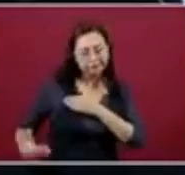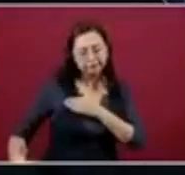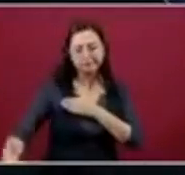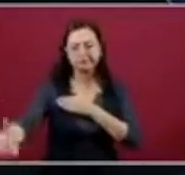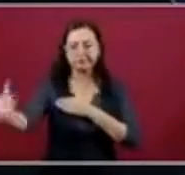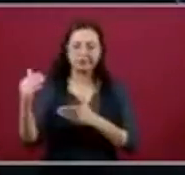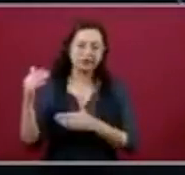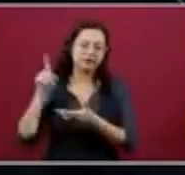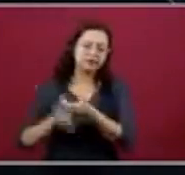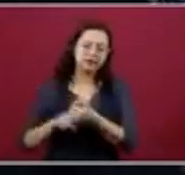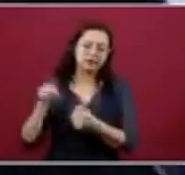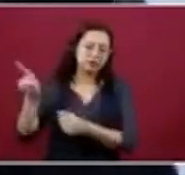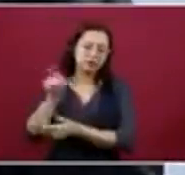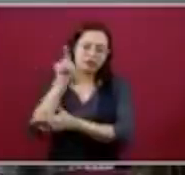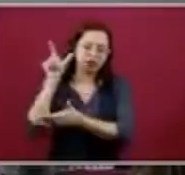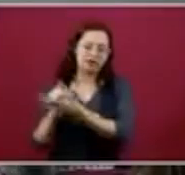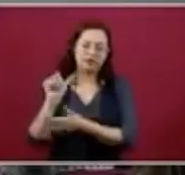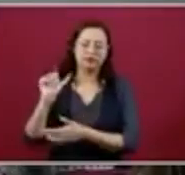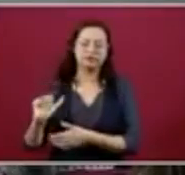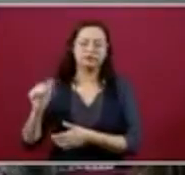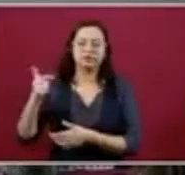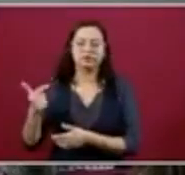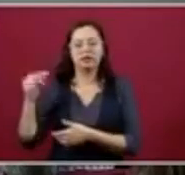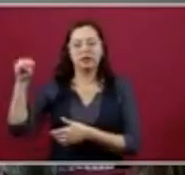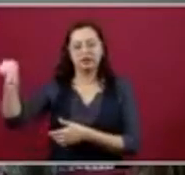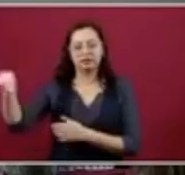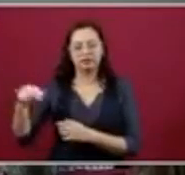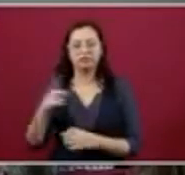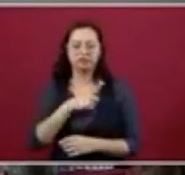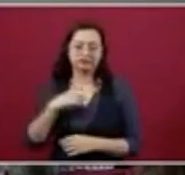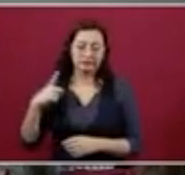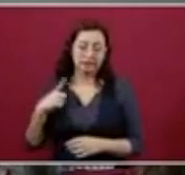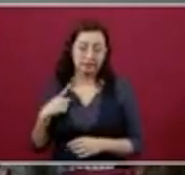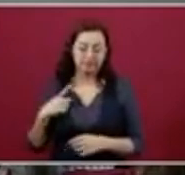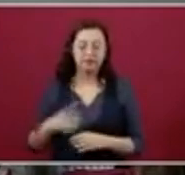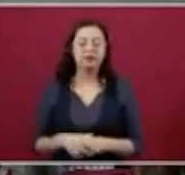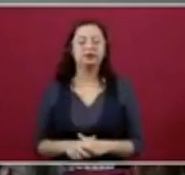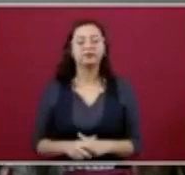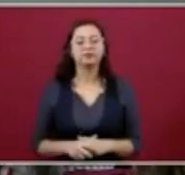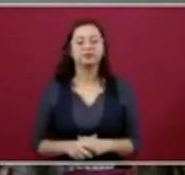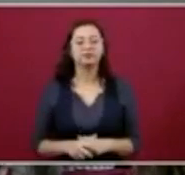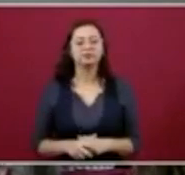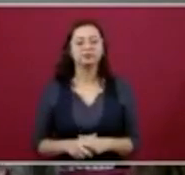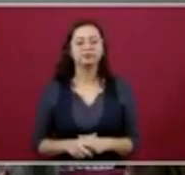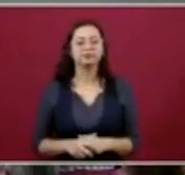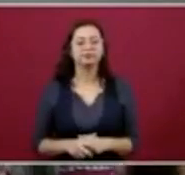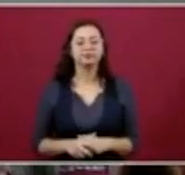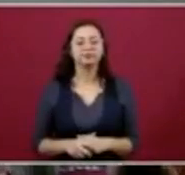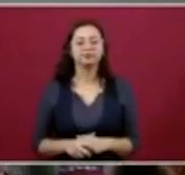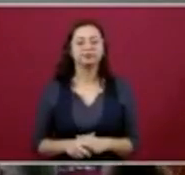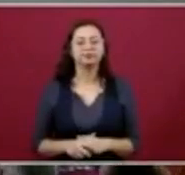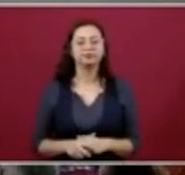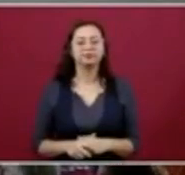Archivo General de la Nación. Pueden pasar a la siguiente. Se empieza a dar una